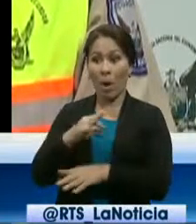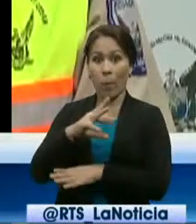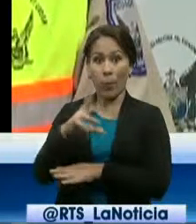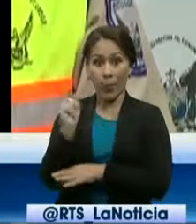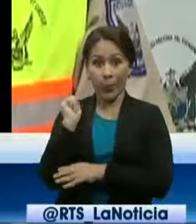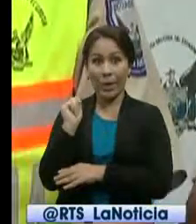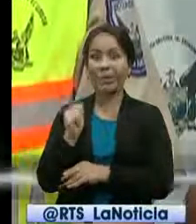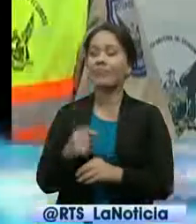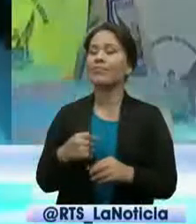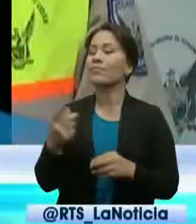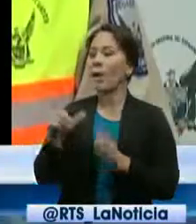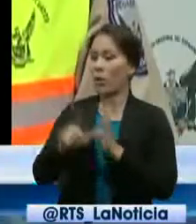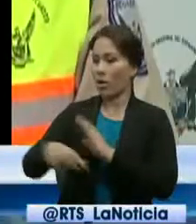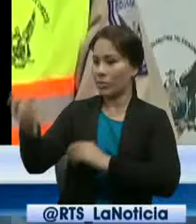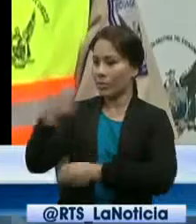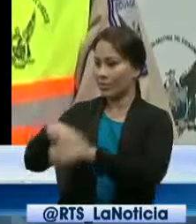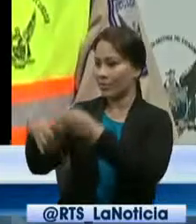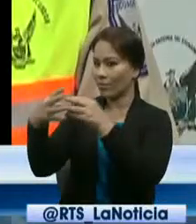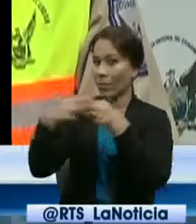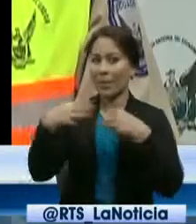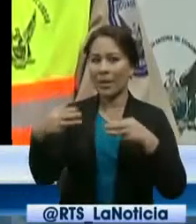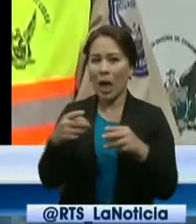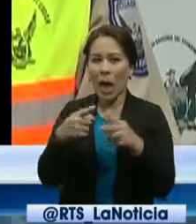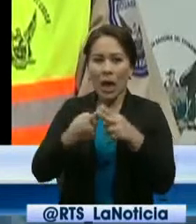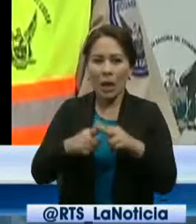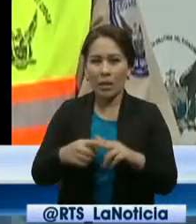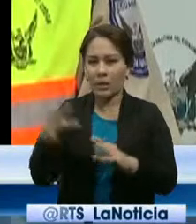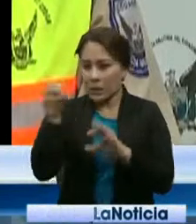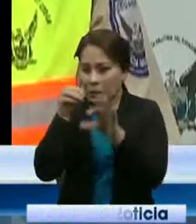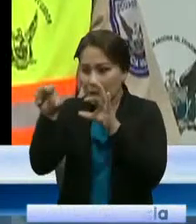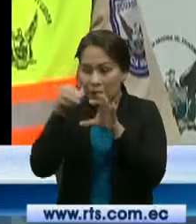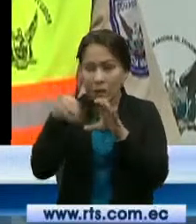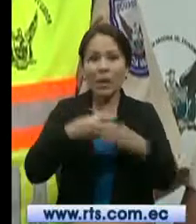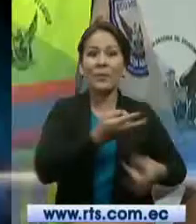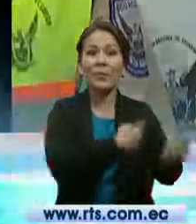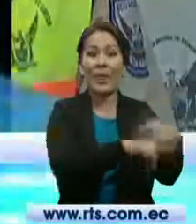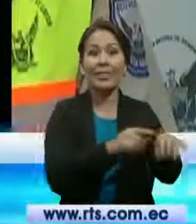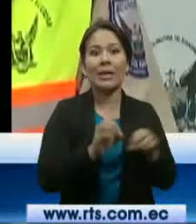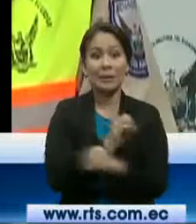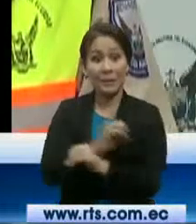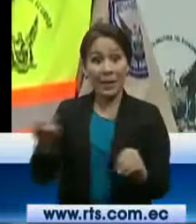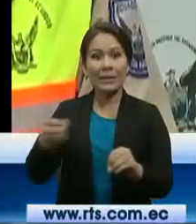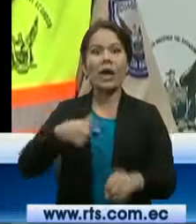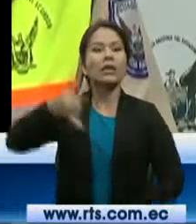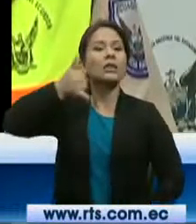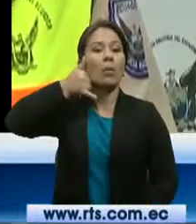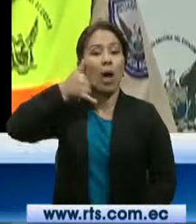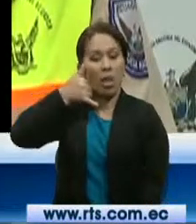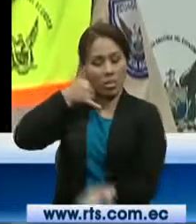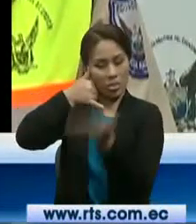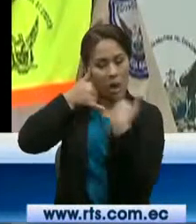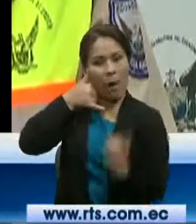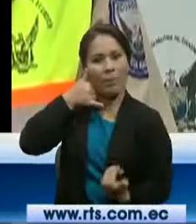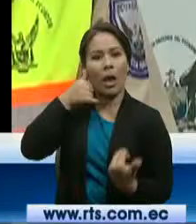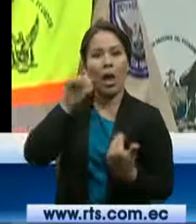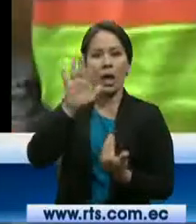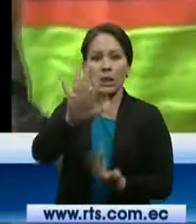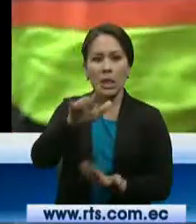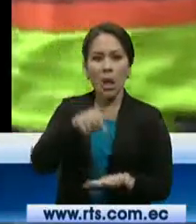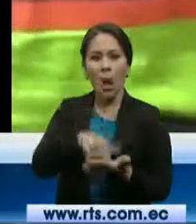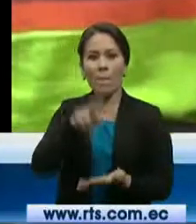Y lo hacían también por llamadas telefónicas. Las víctimas eran en su mayoría dueños de camionetas y autos, por los que se exigía pagos hasta